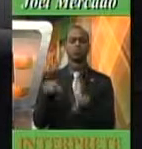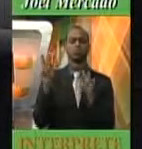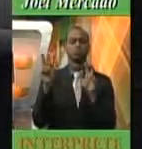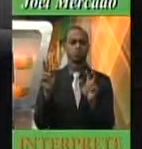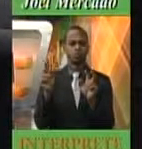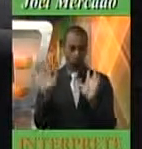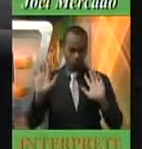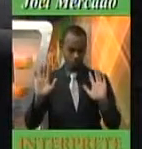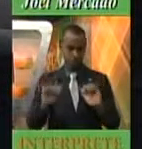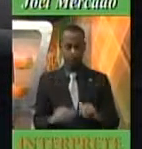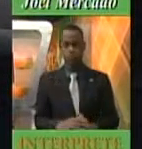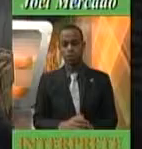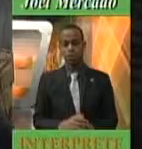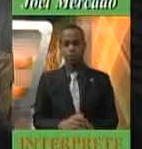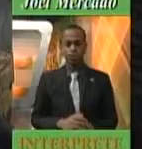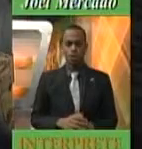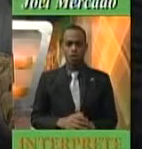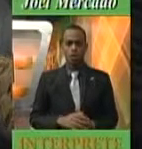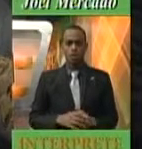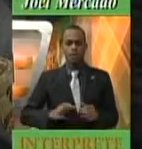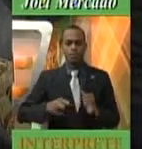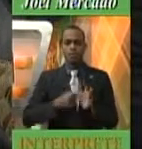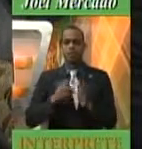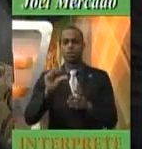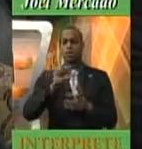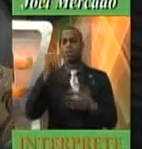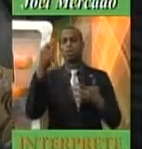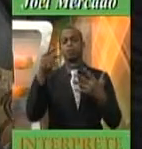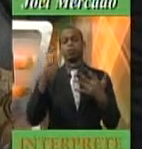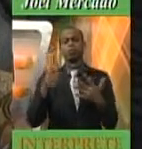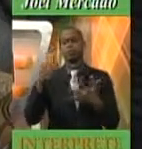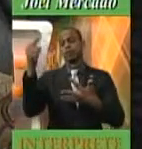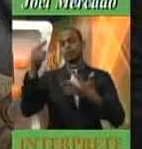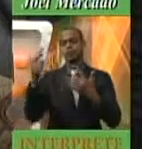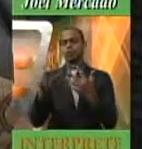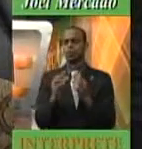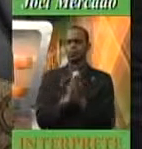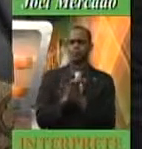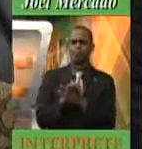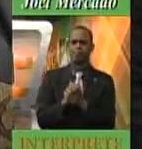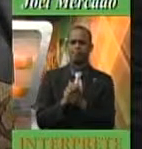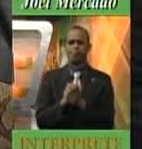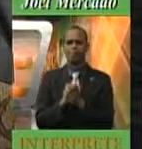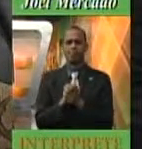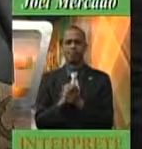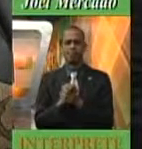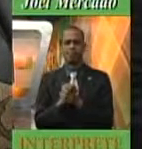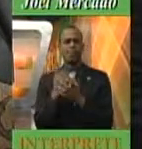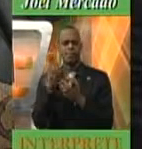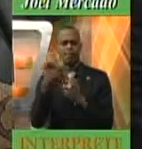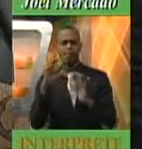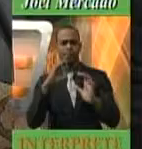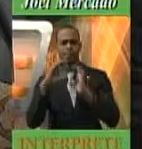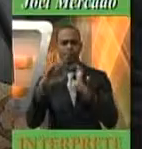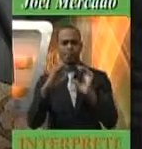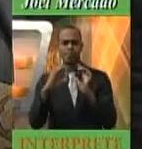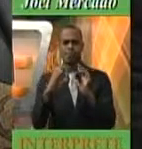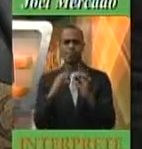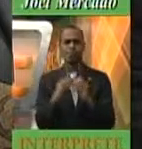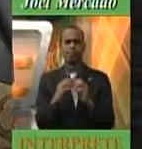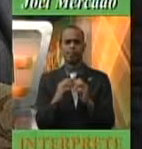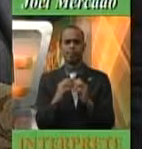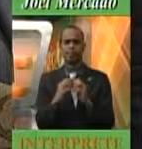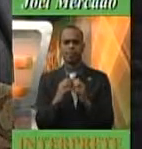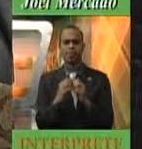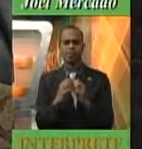veces hay cosas que son utilizadas en la comunicación. Yo les digo